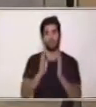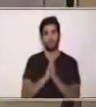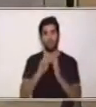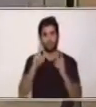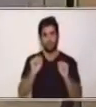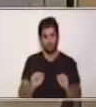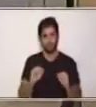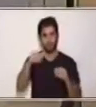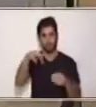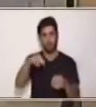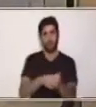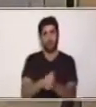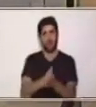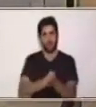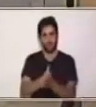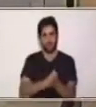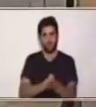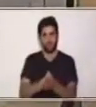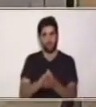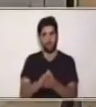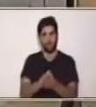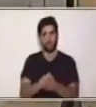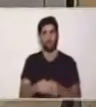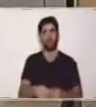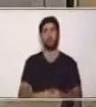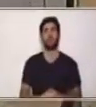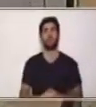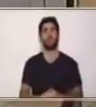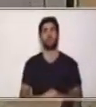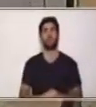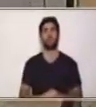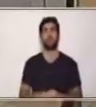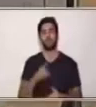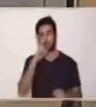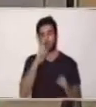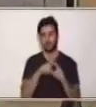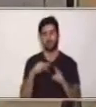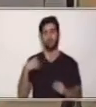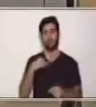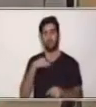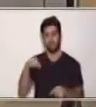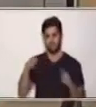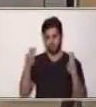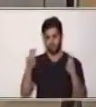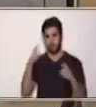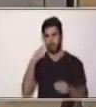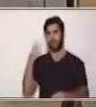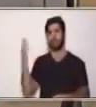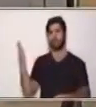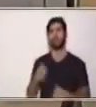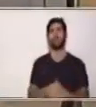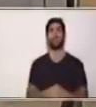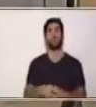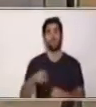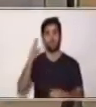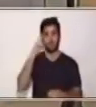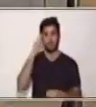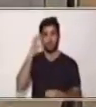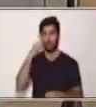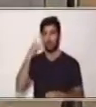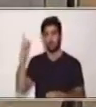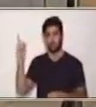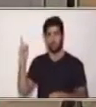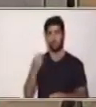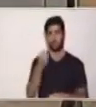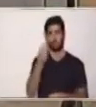manos constantemente con agua y jabón. Vamos a empezar con el tema del día de hoy. ¿Se recuerda que el tema es cálculo